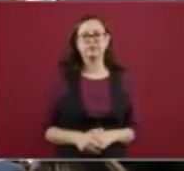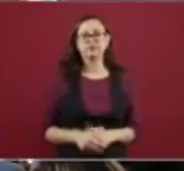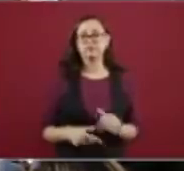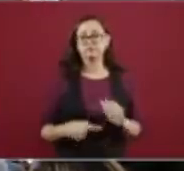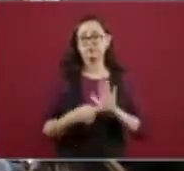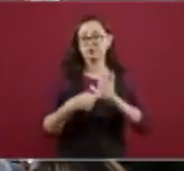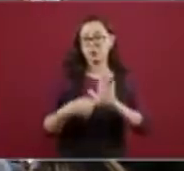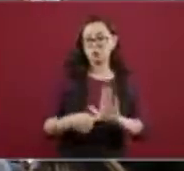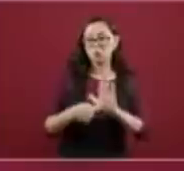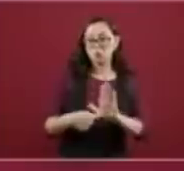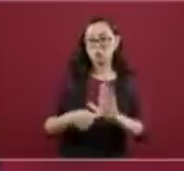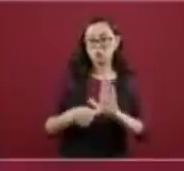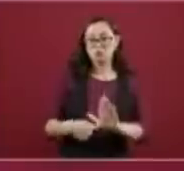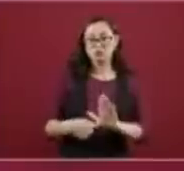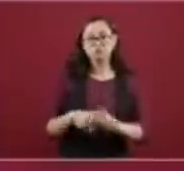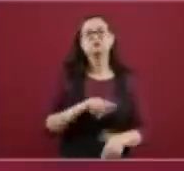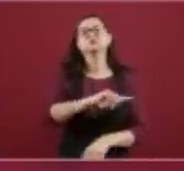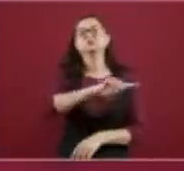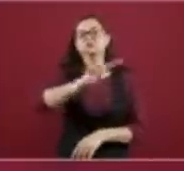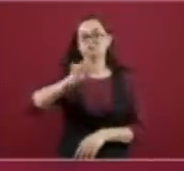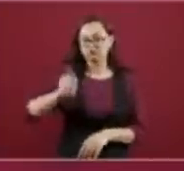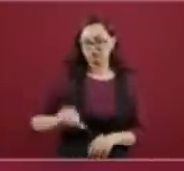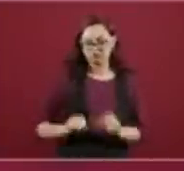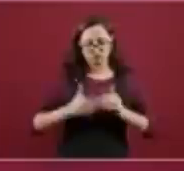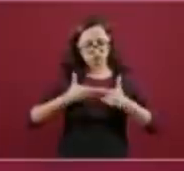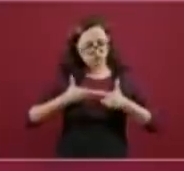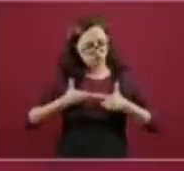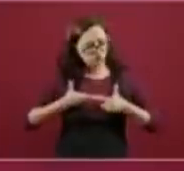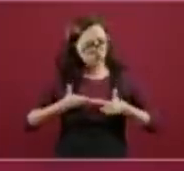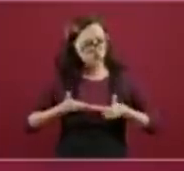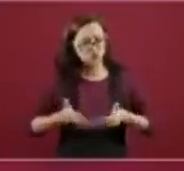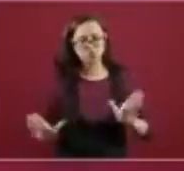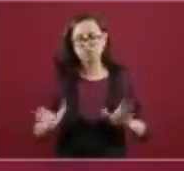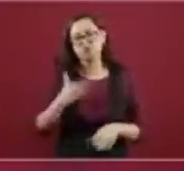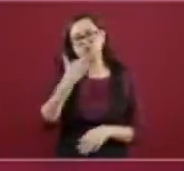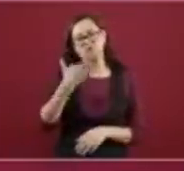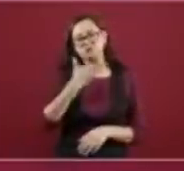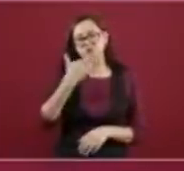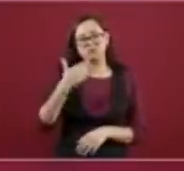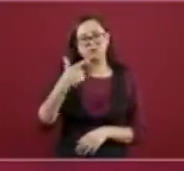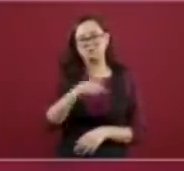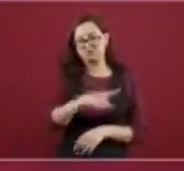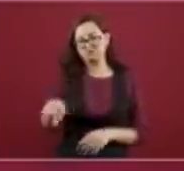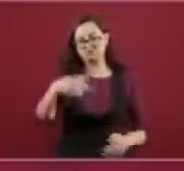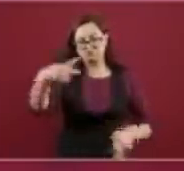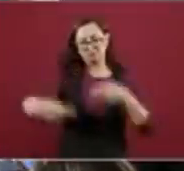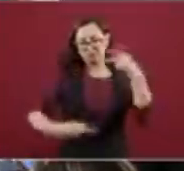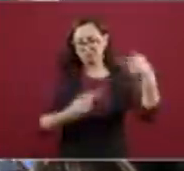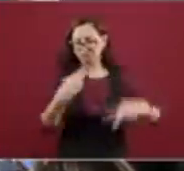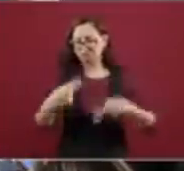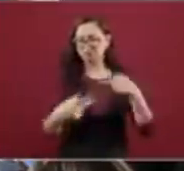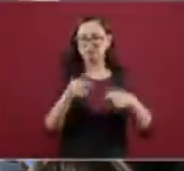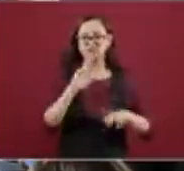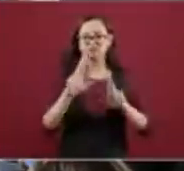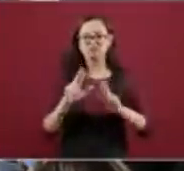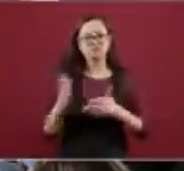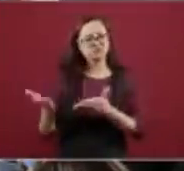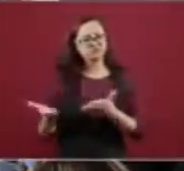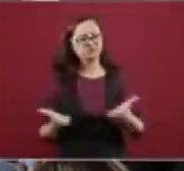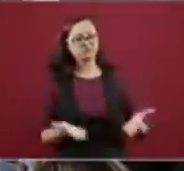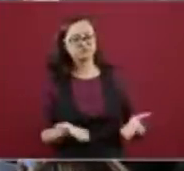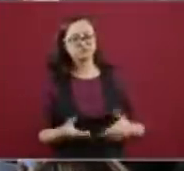presentación y luego abrimos, como siempre, para preguntas y respuestas. Adelante, Alejandro. Gracias,